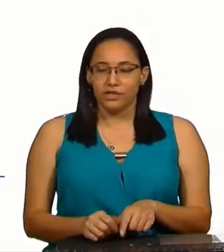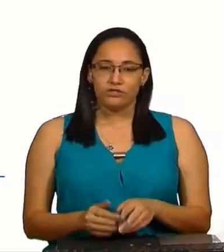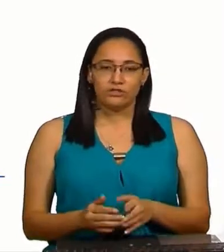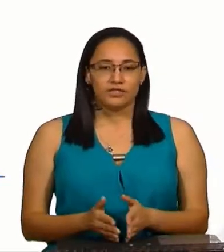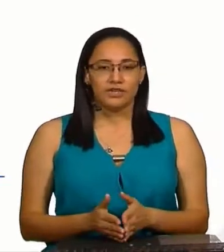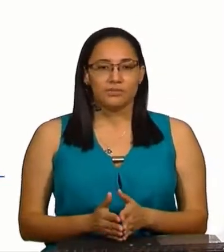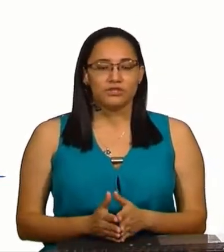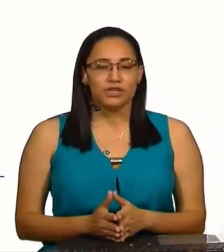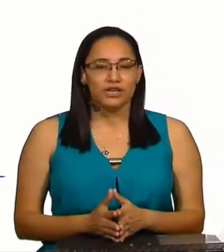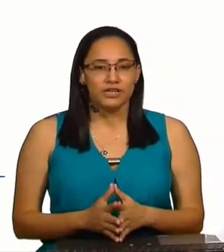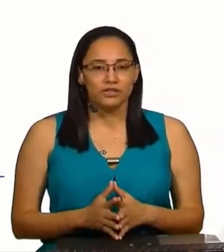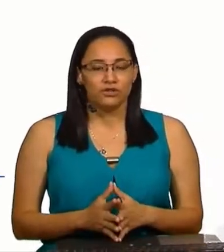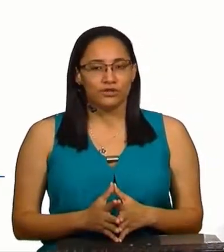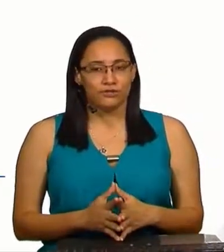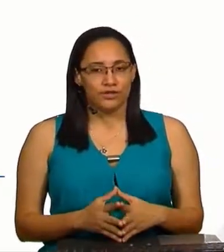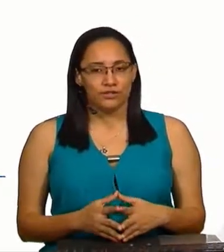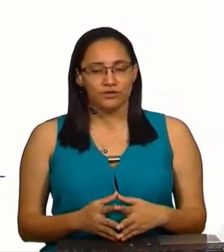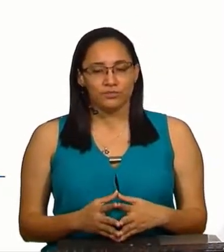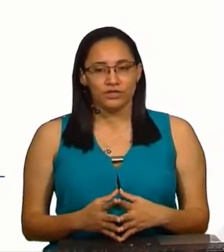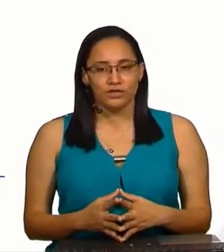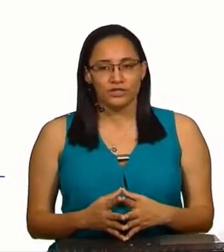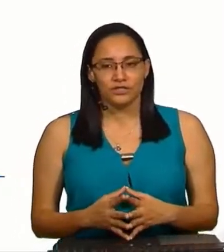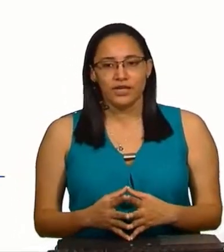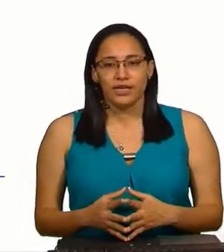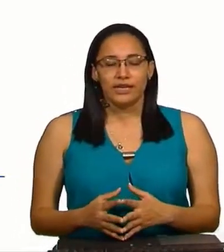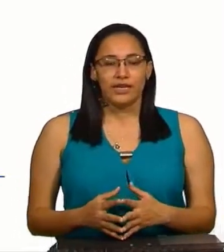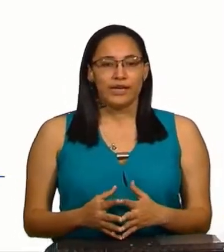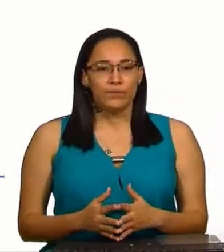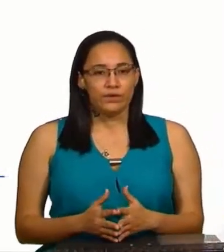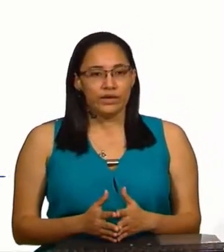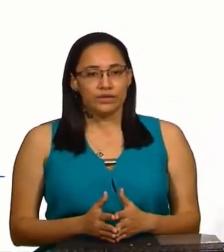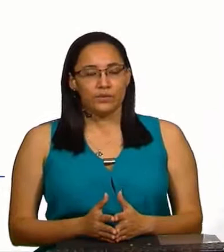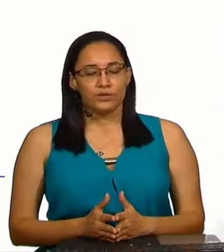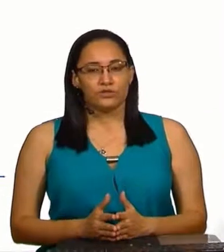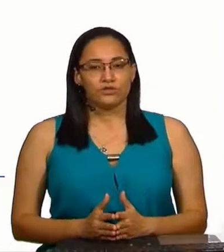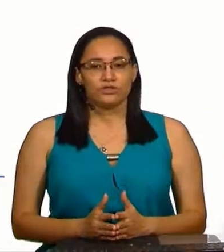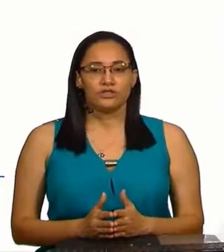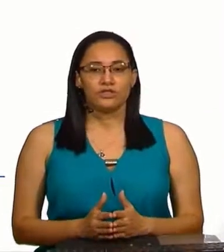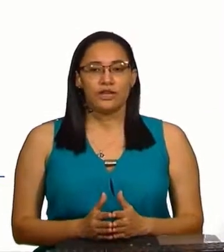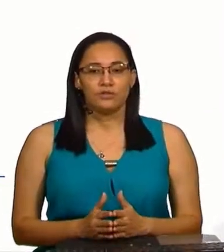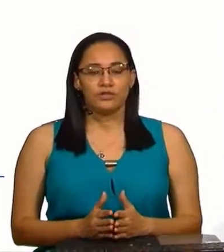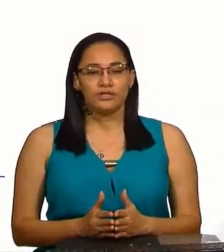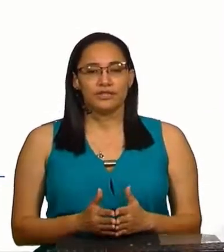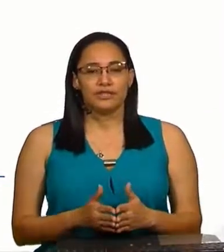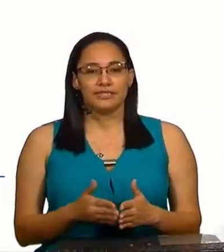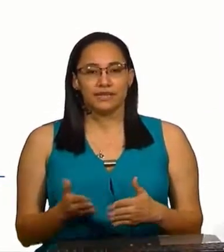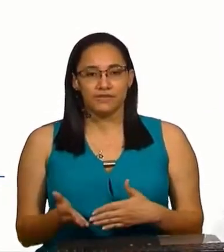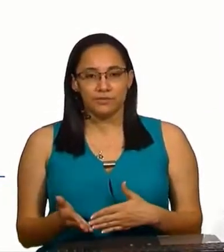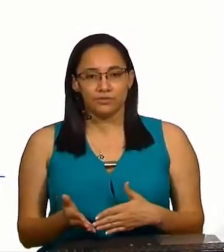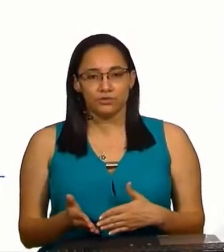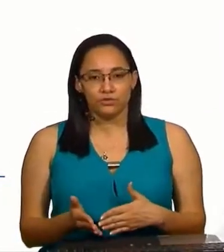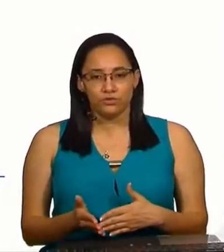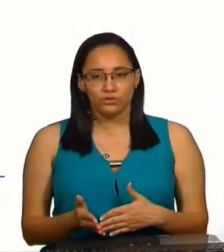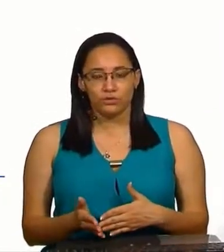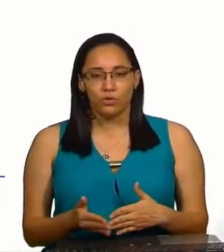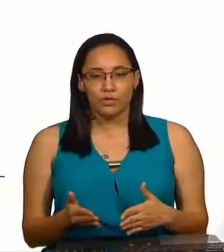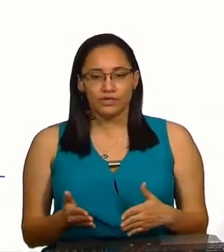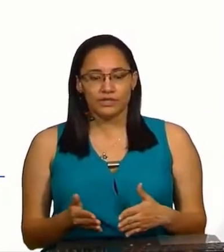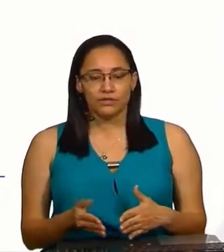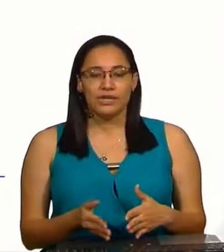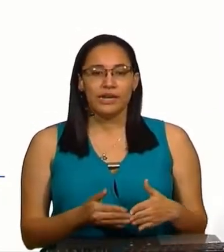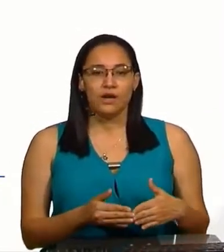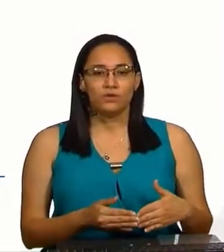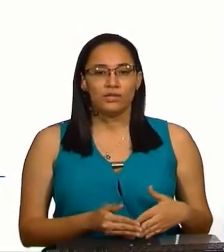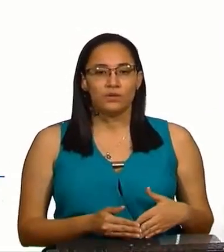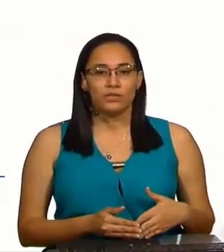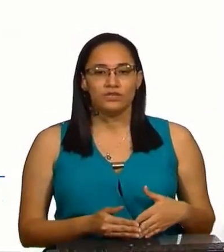bailar. Entonces tenemos ahí dos diferentes opciones. Una, cuando nosotros damos a entender que sabemos cómo